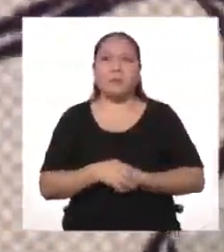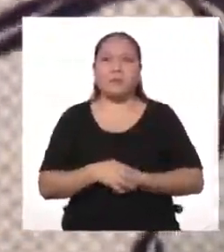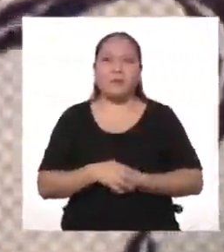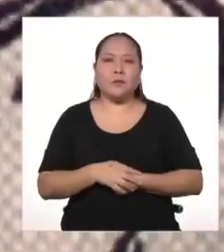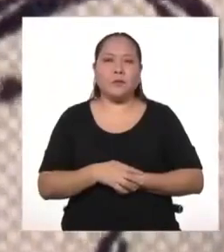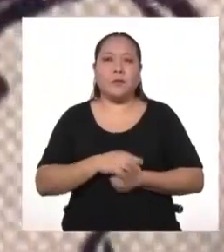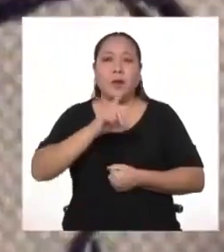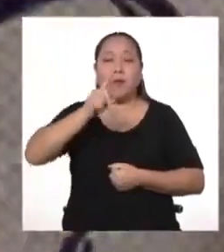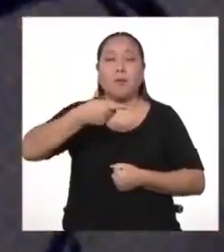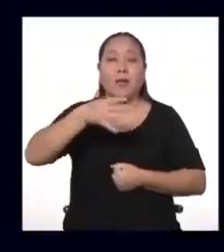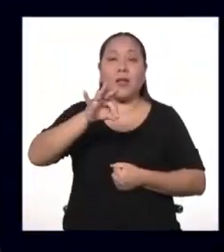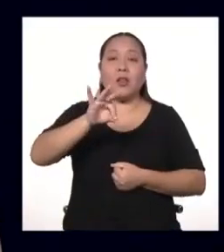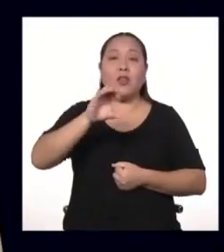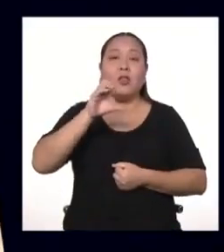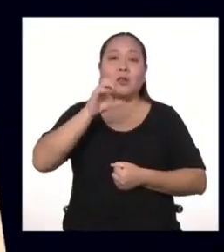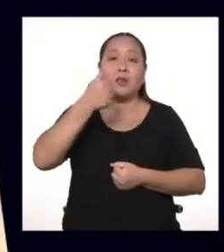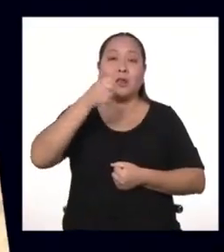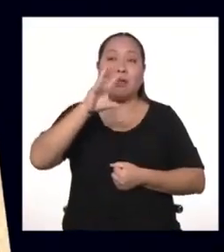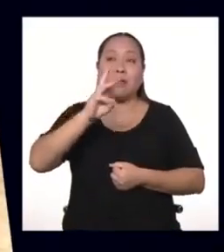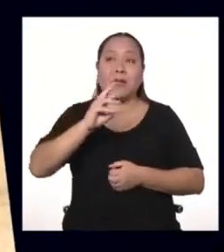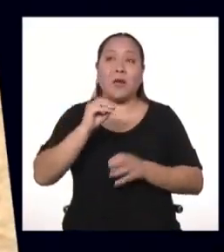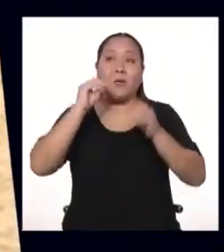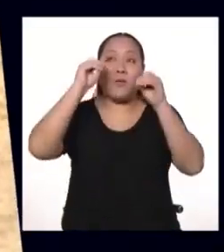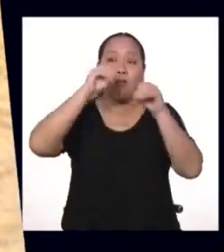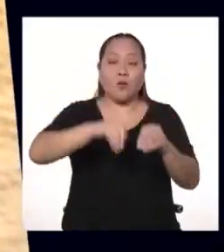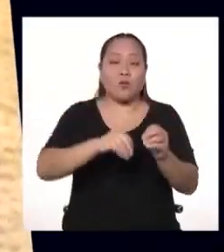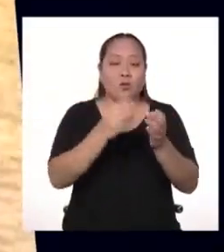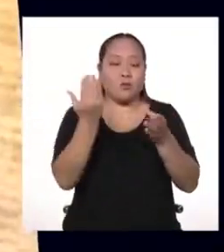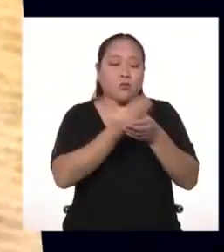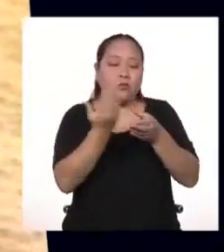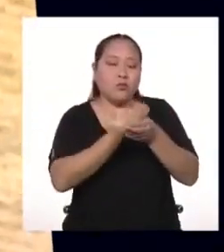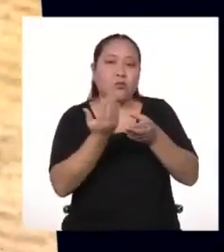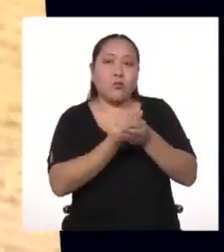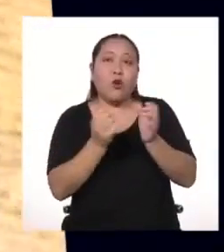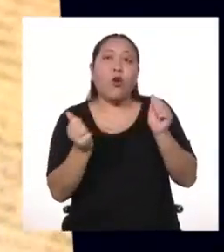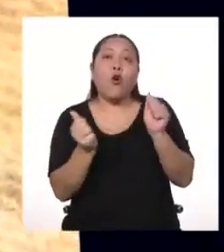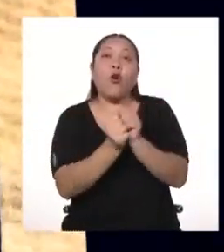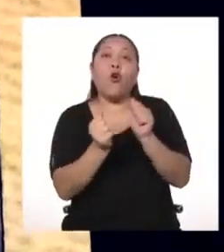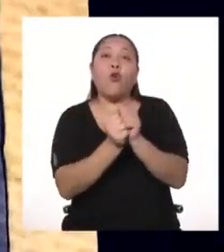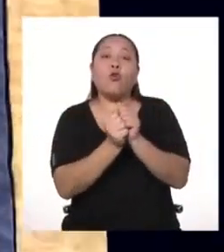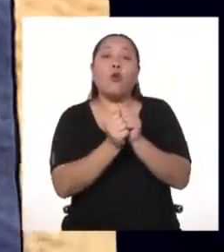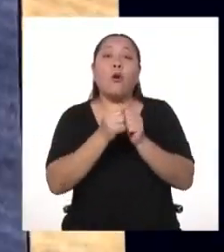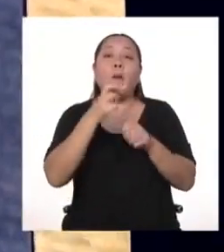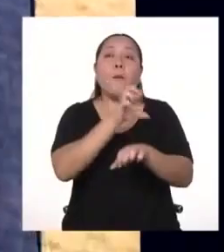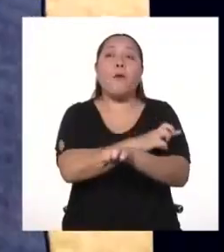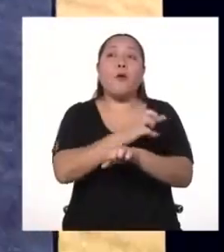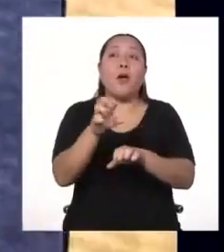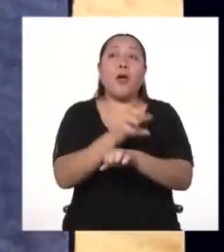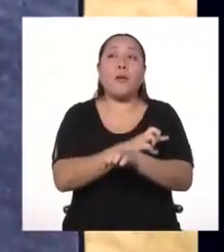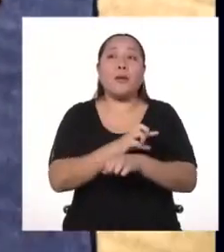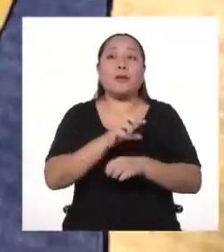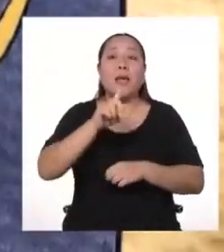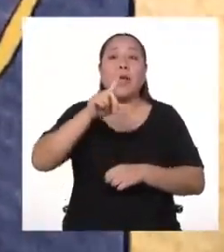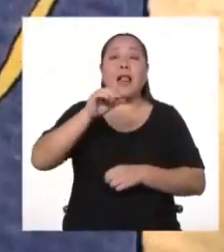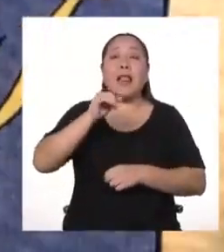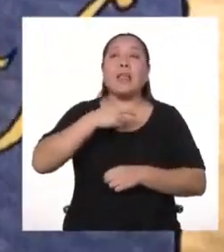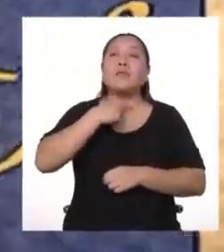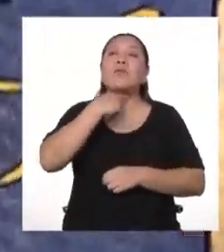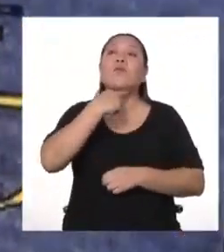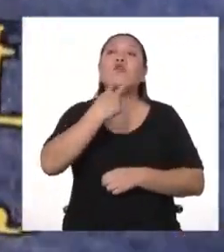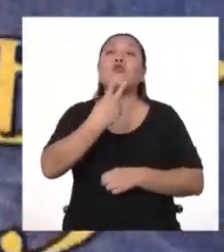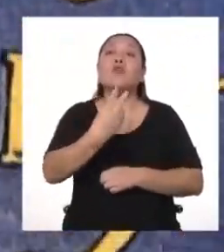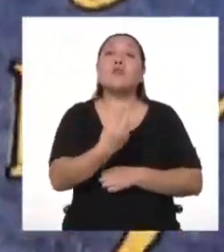En 1916 publicó una selección de sus poemas en el volumen colectivo Las Voces